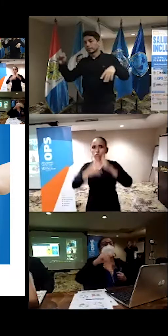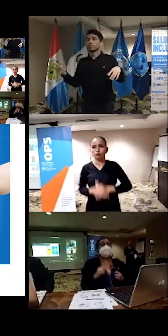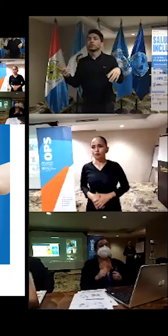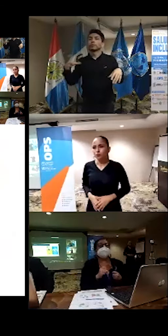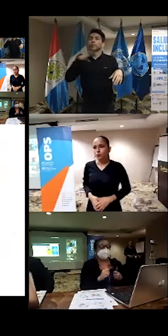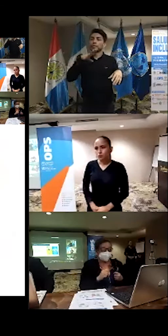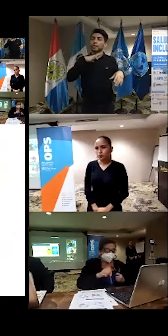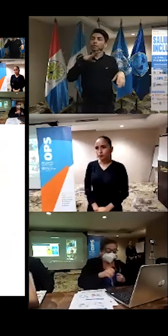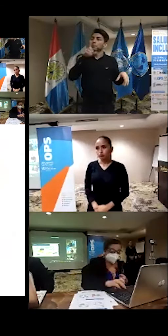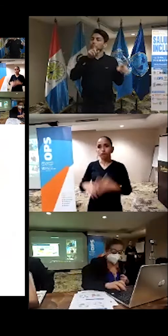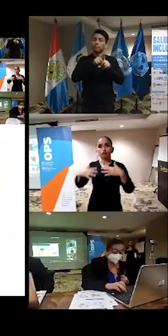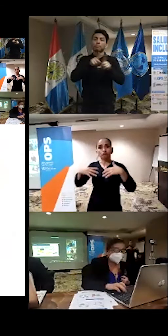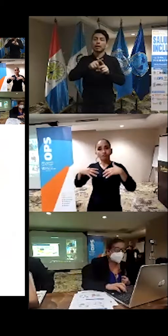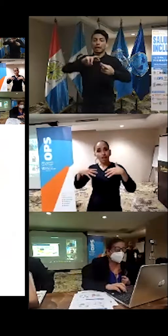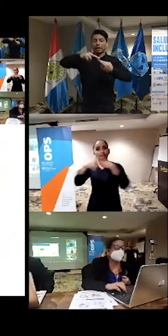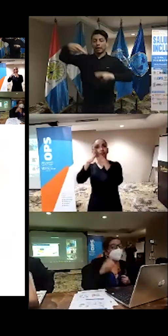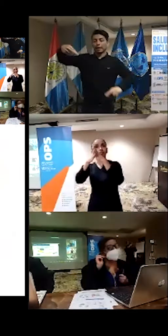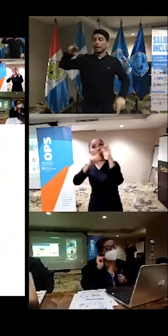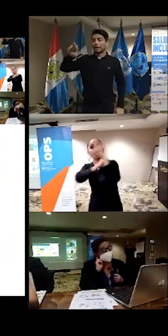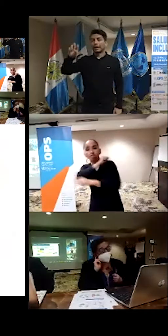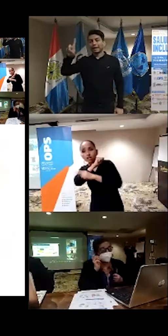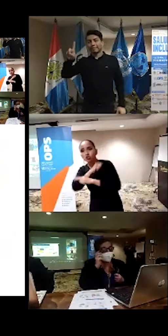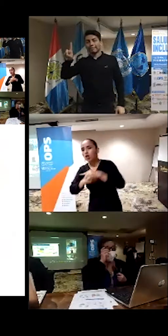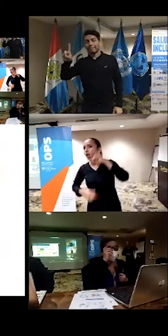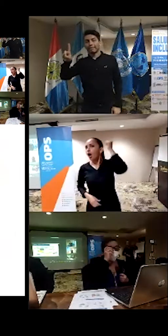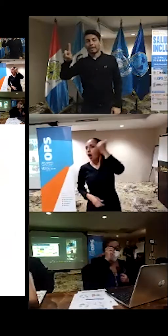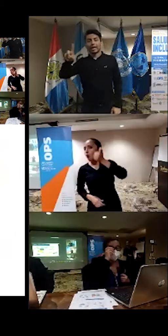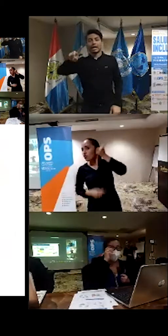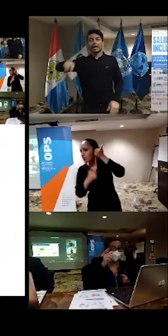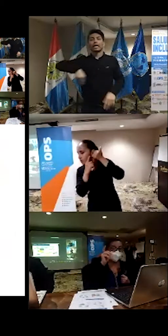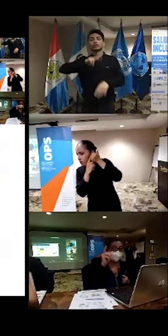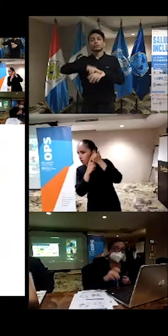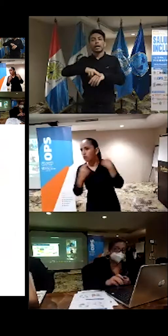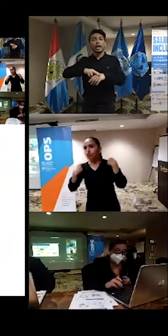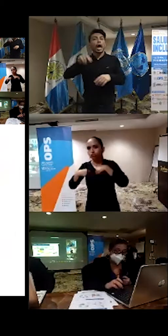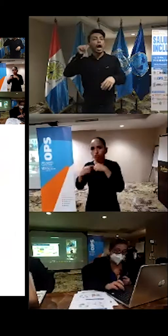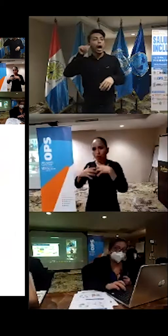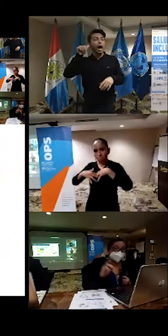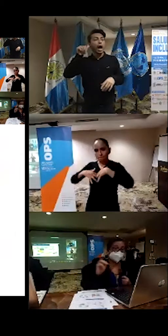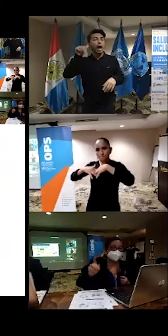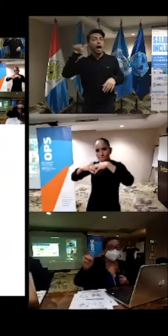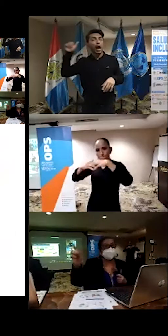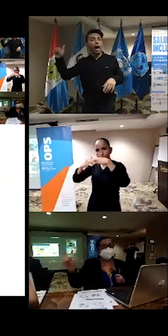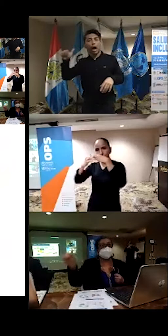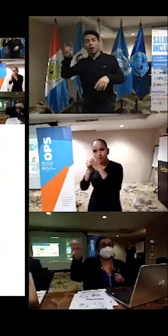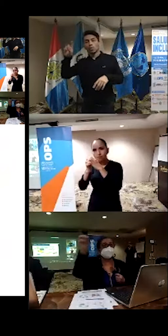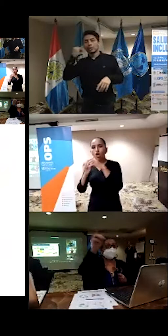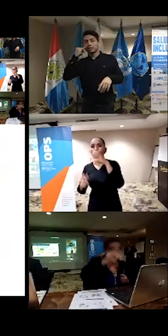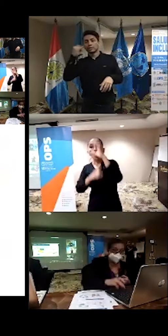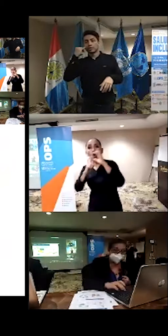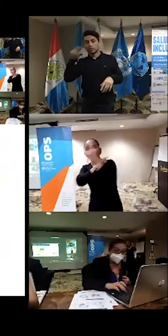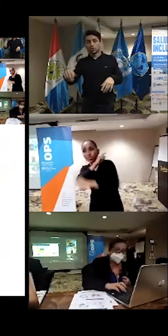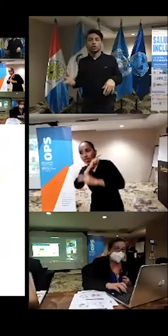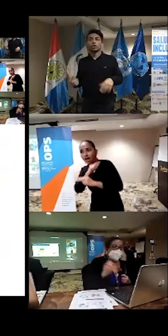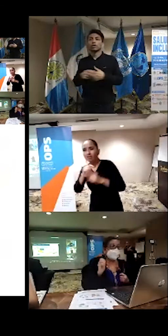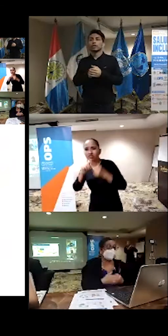Tenemos una red nacional en donde están de audición, en donde la estamos conformando con CEDAF, con CONADI, con